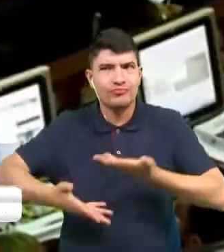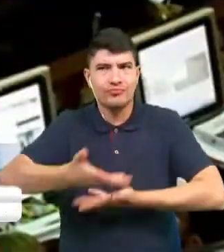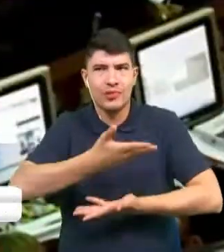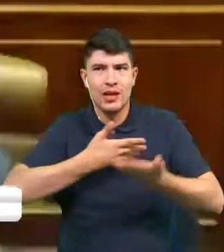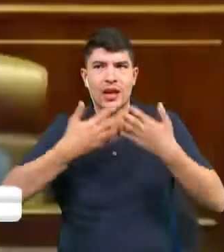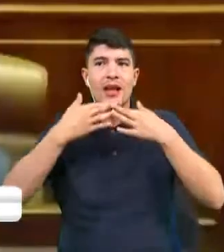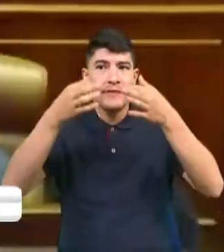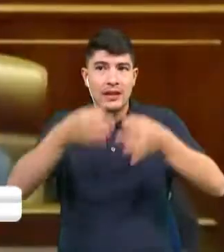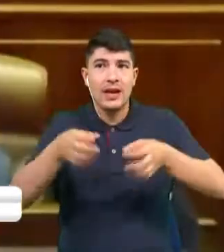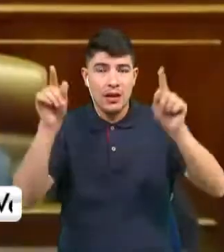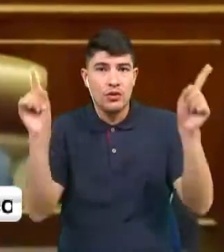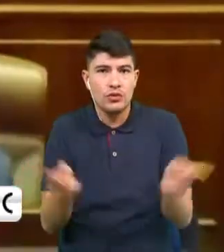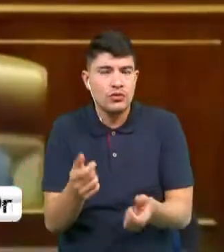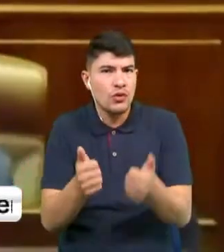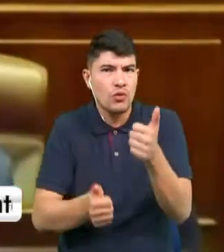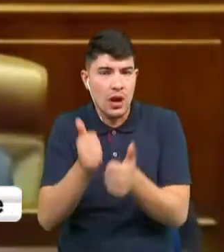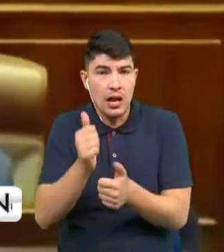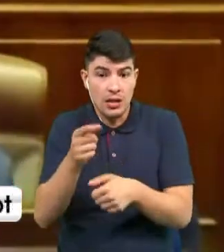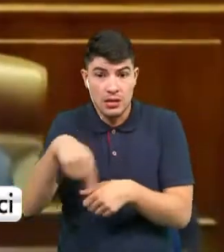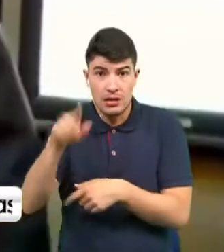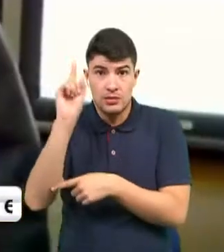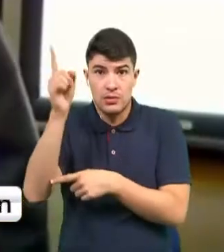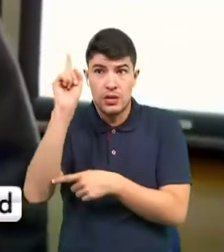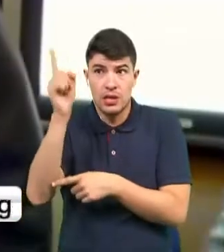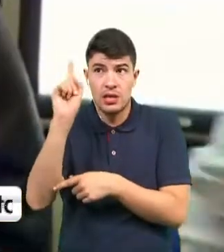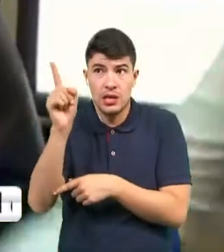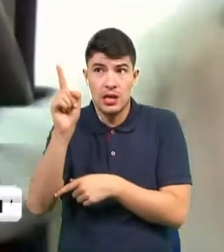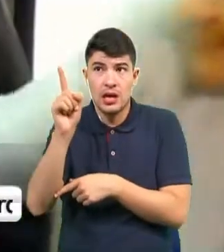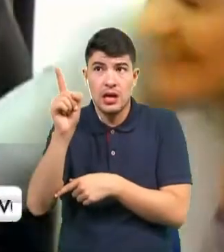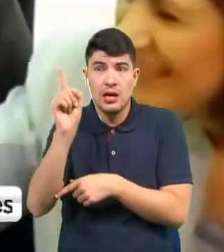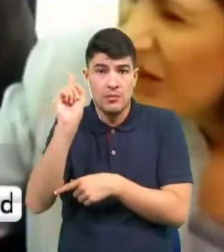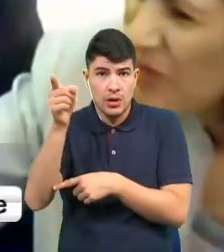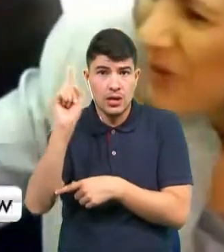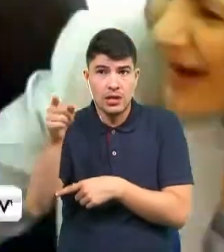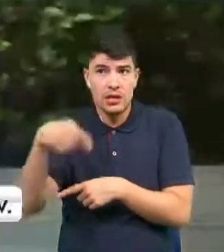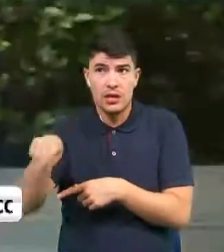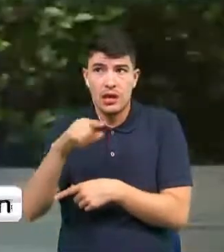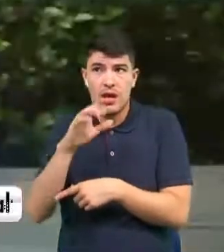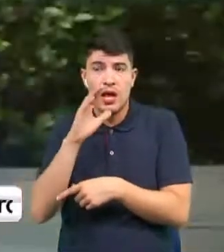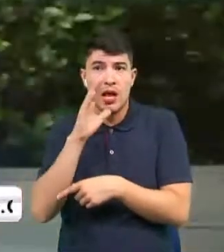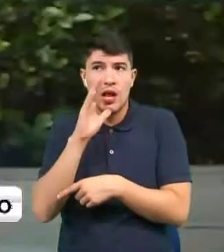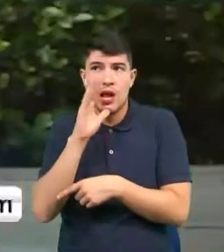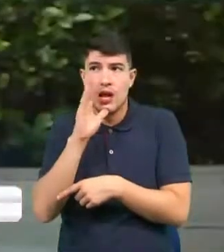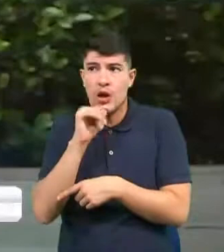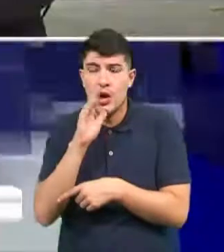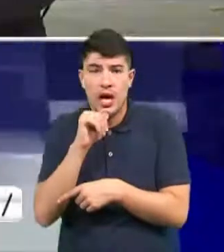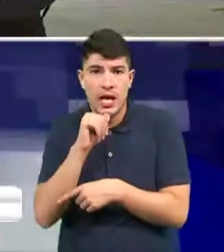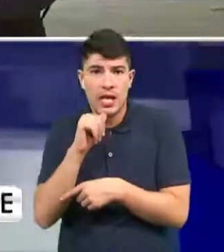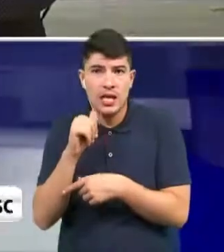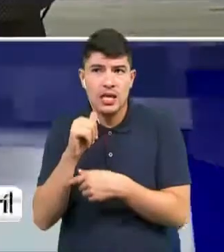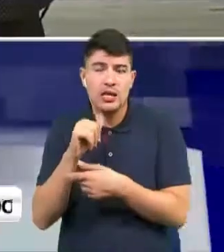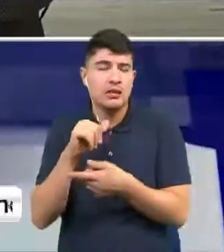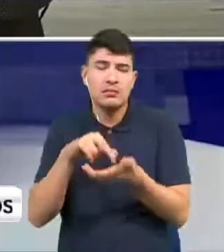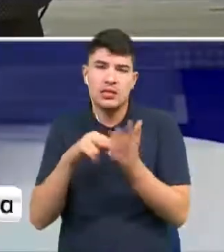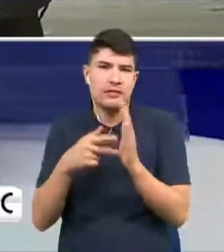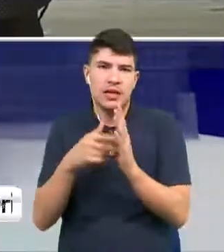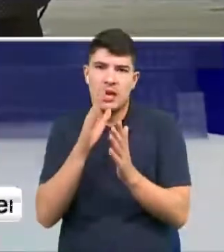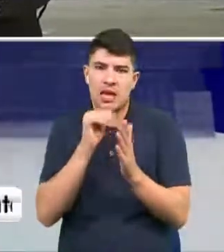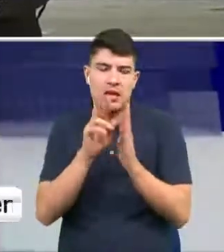la conclusión final es que si los políticos o la clase dirigente política no ceden, de nada servirán las reformas.